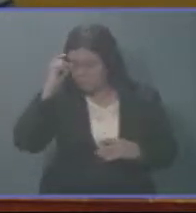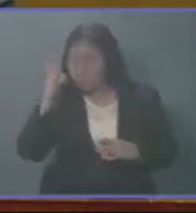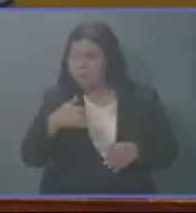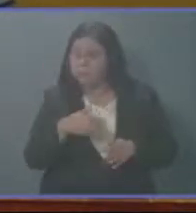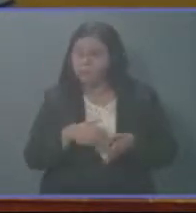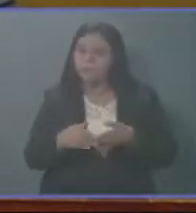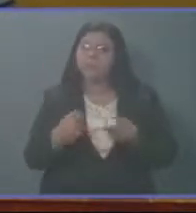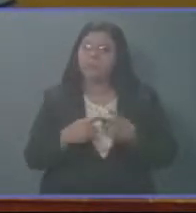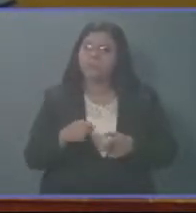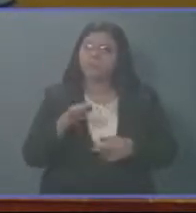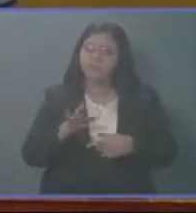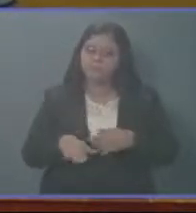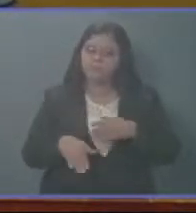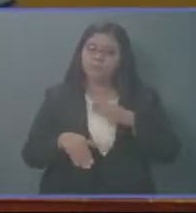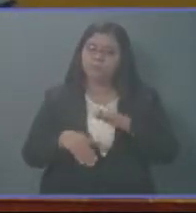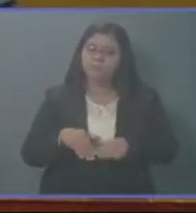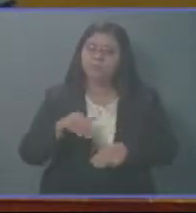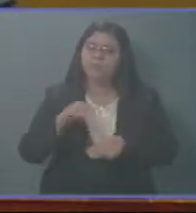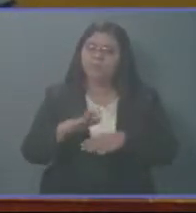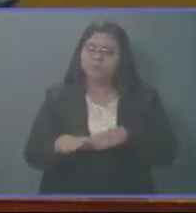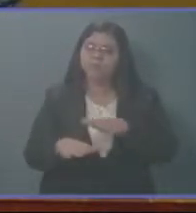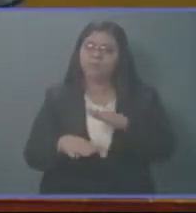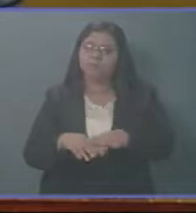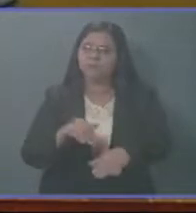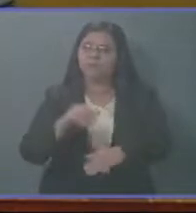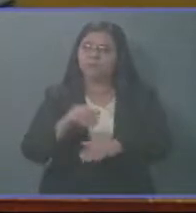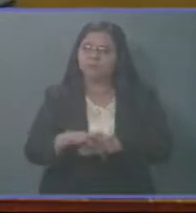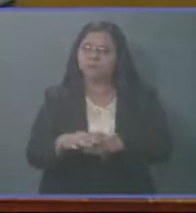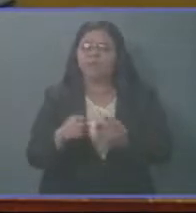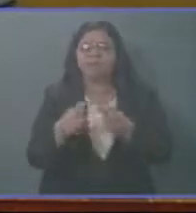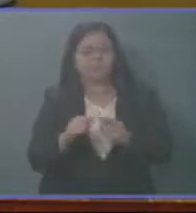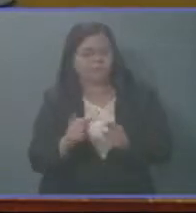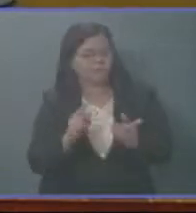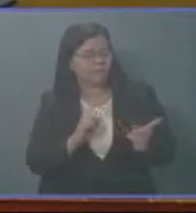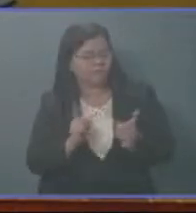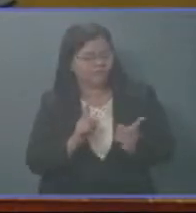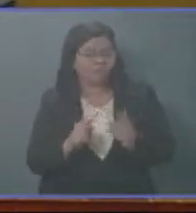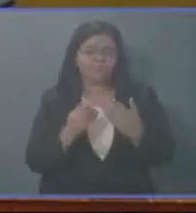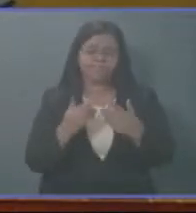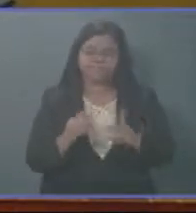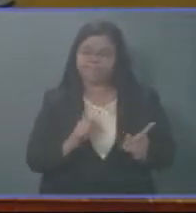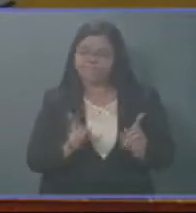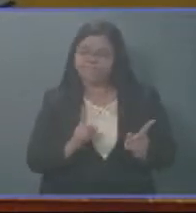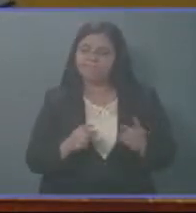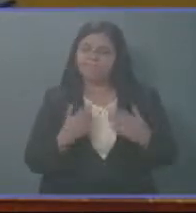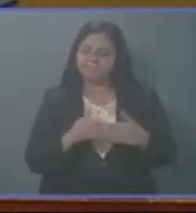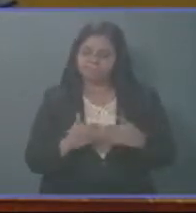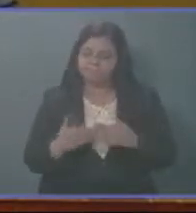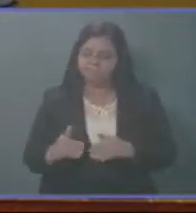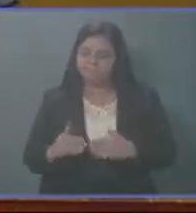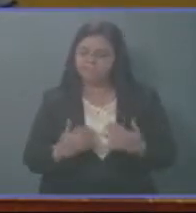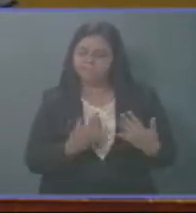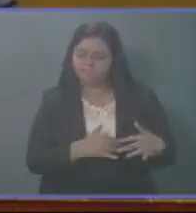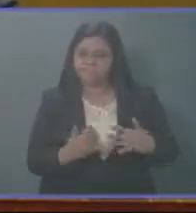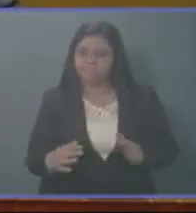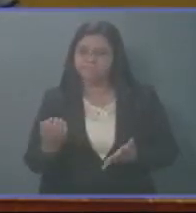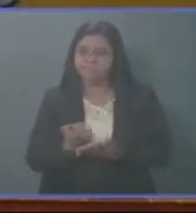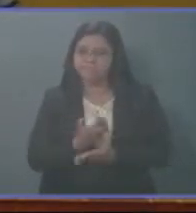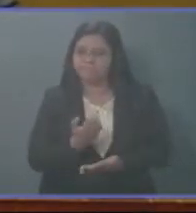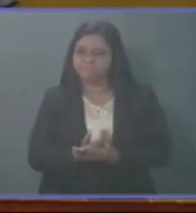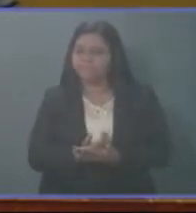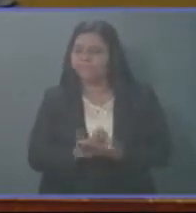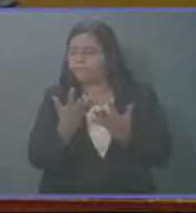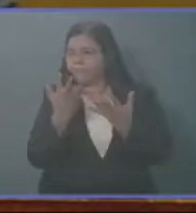fases, dependiendo del tipo de actividad económica que ha estado frenada. Así